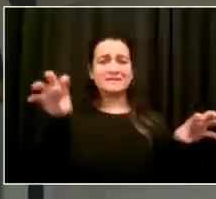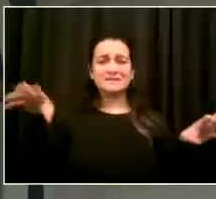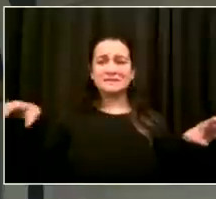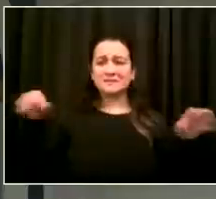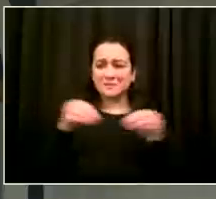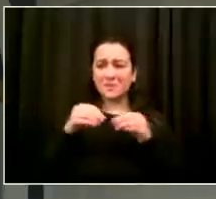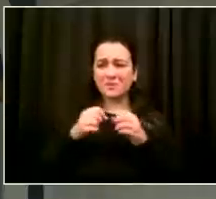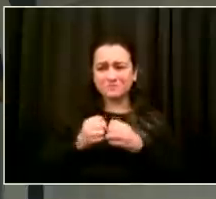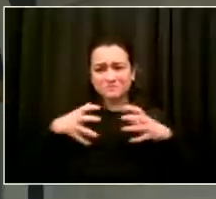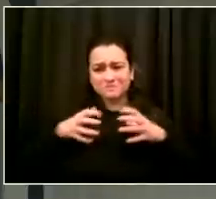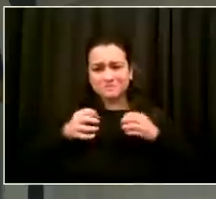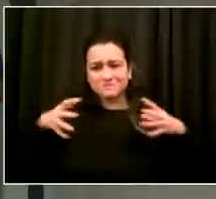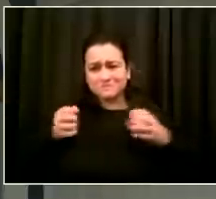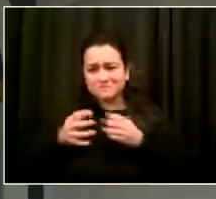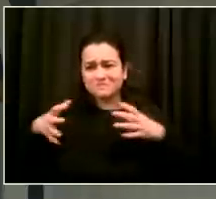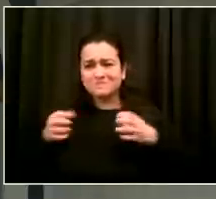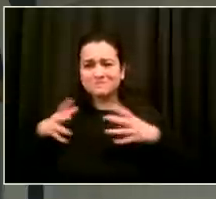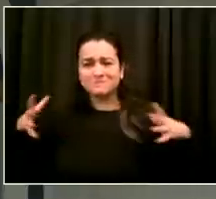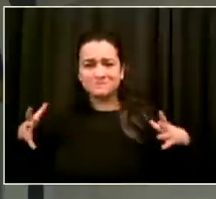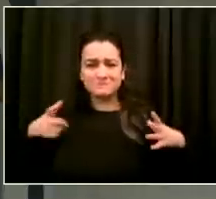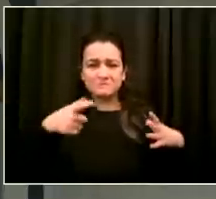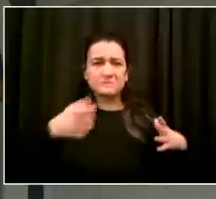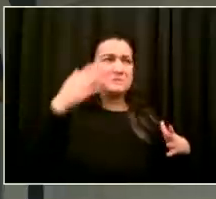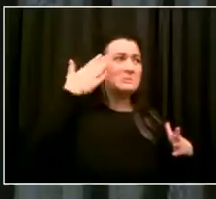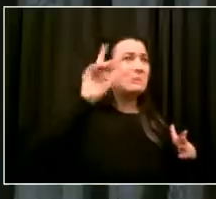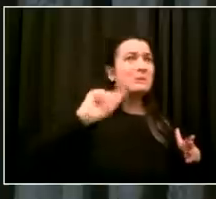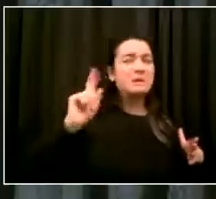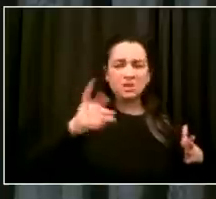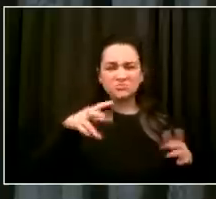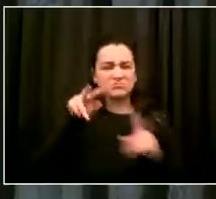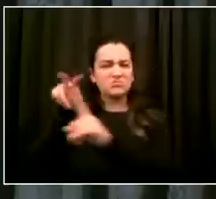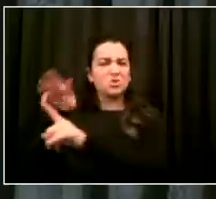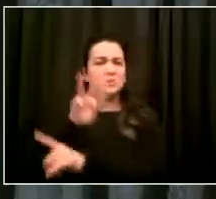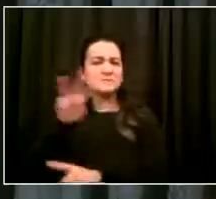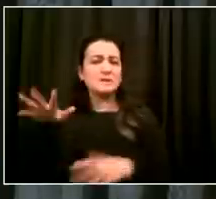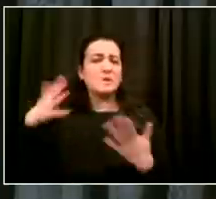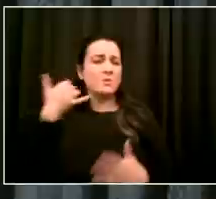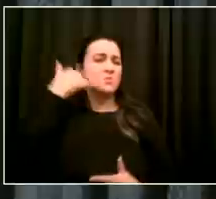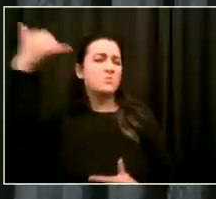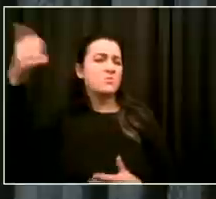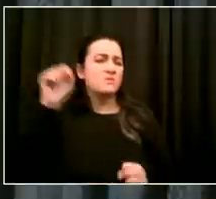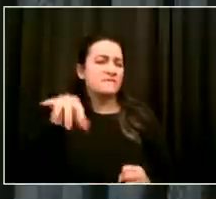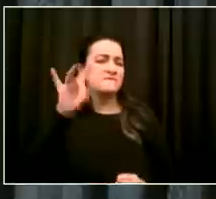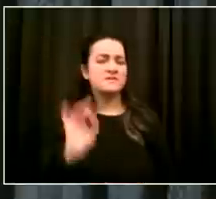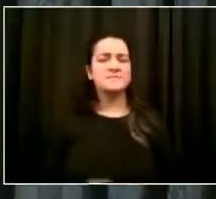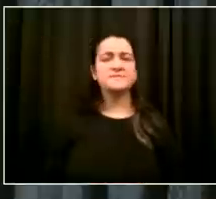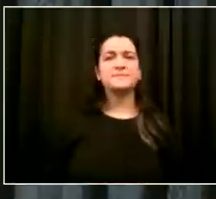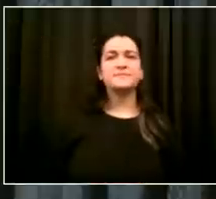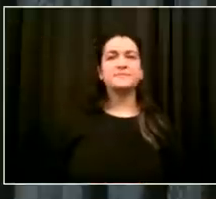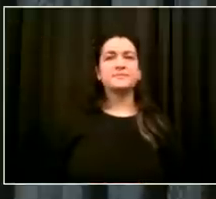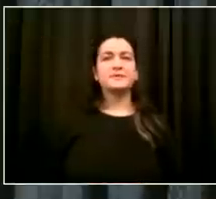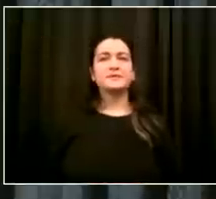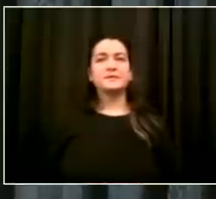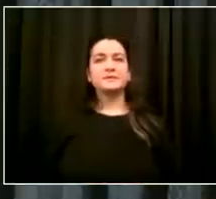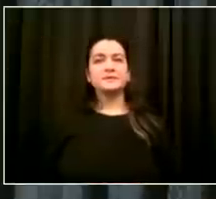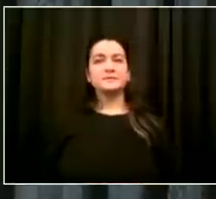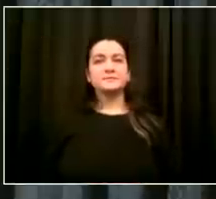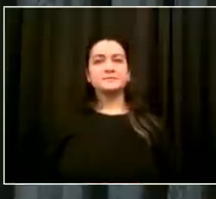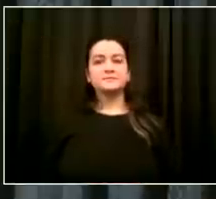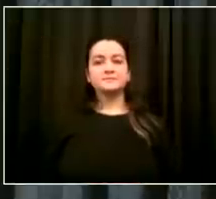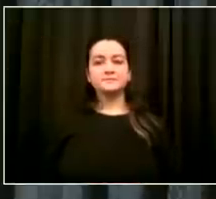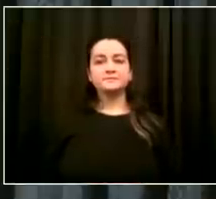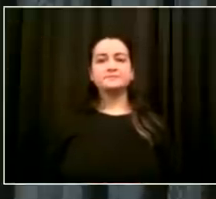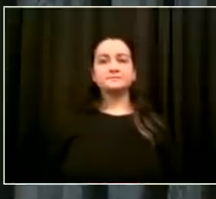español. Tenemos una oportunidad enorme, grandísima, en Nueva York. Para la persona que tengan